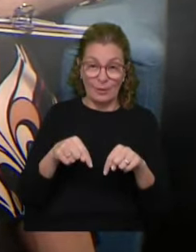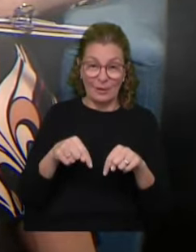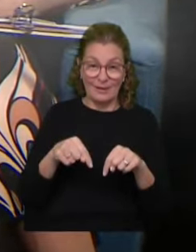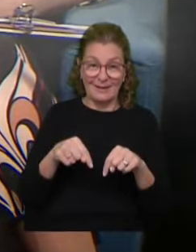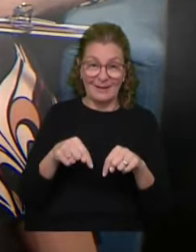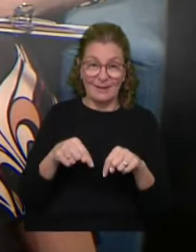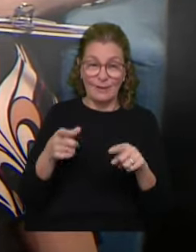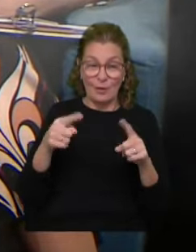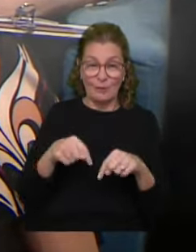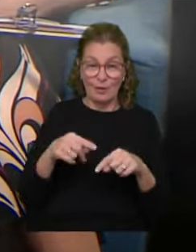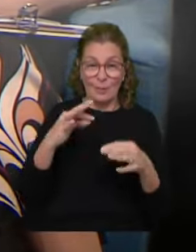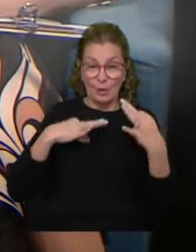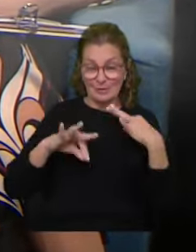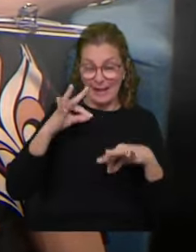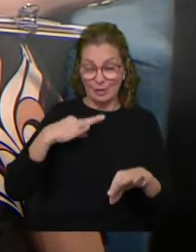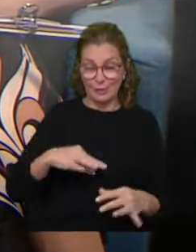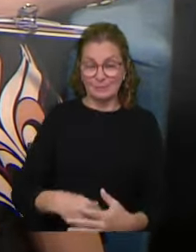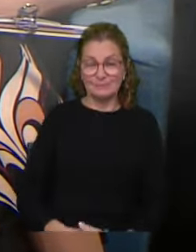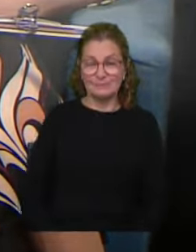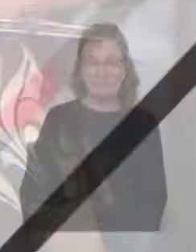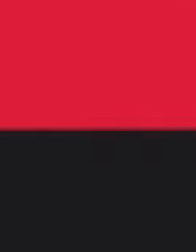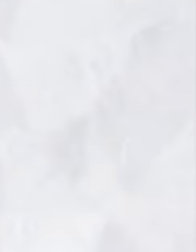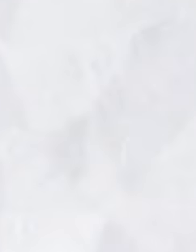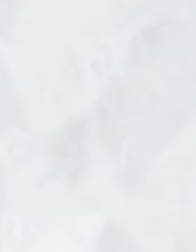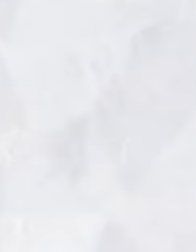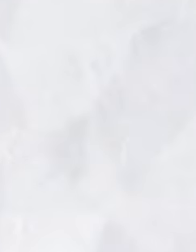Silvera. Y volvemos con teatro.